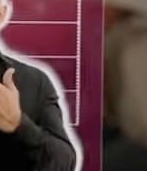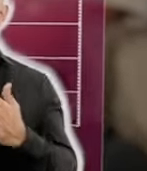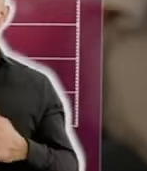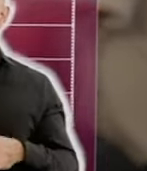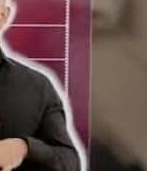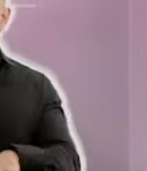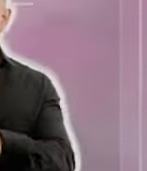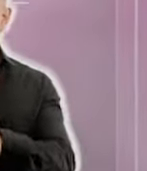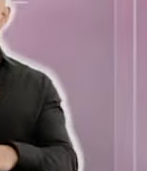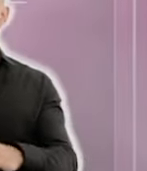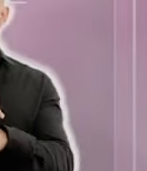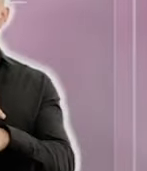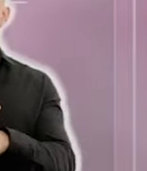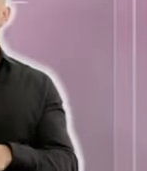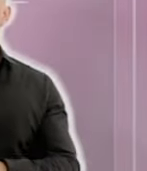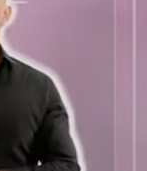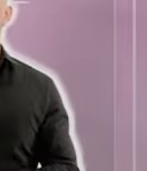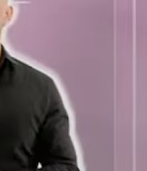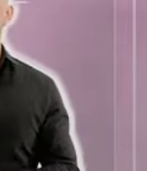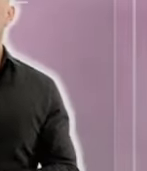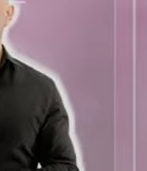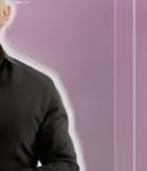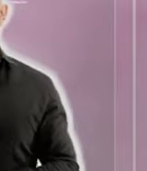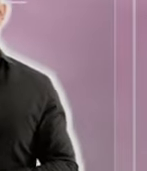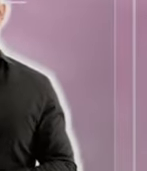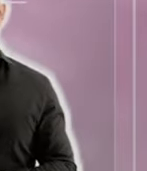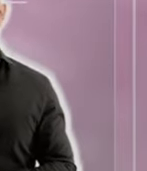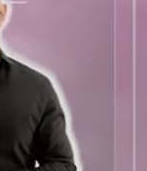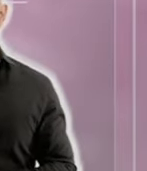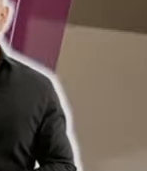sus candidatas. Entra a